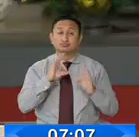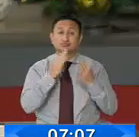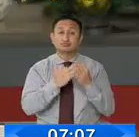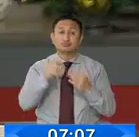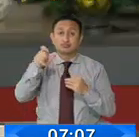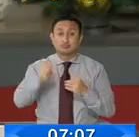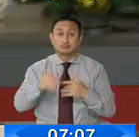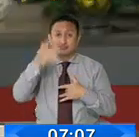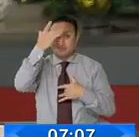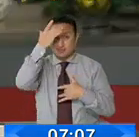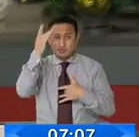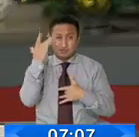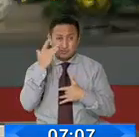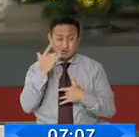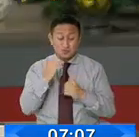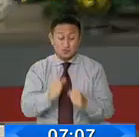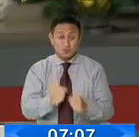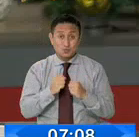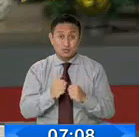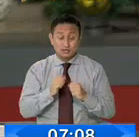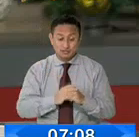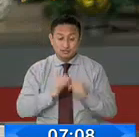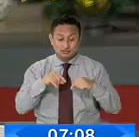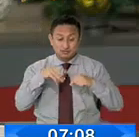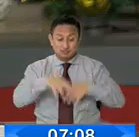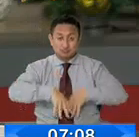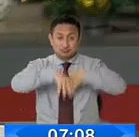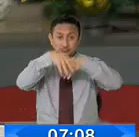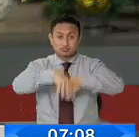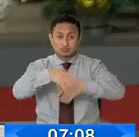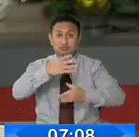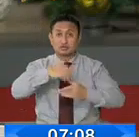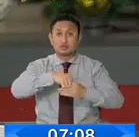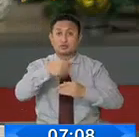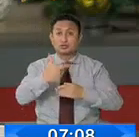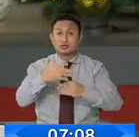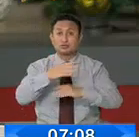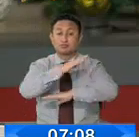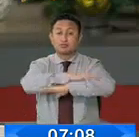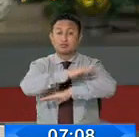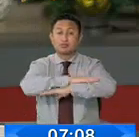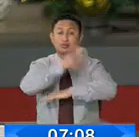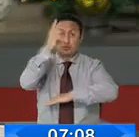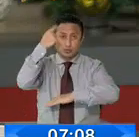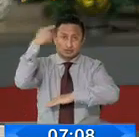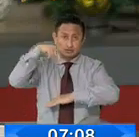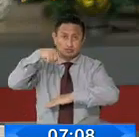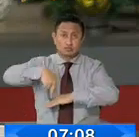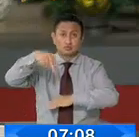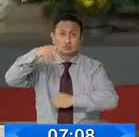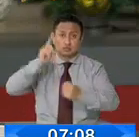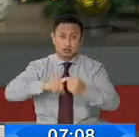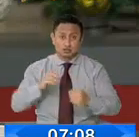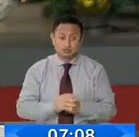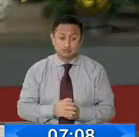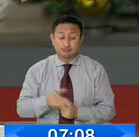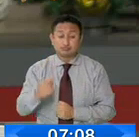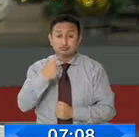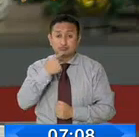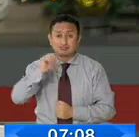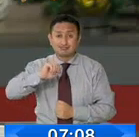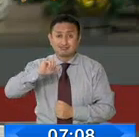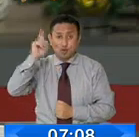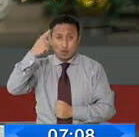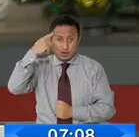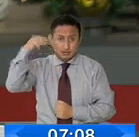con enfermedades raras y catastróficas protagonizaron un plantón en los exteriores de la plataforma gubernamental en el norte de Quito. Ellos exigen al